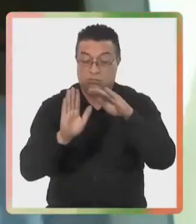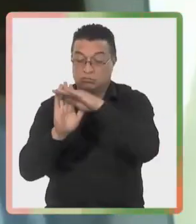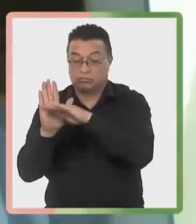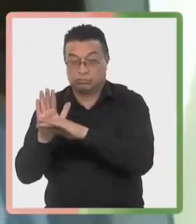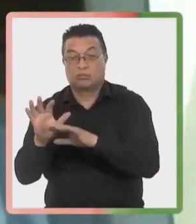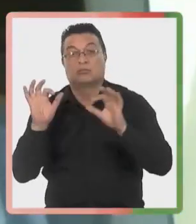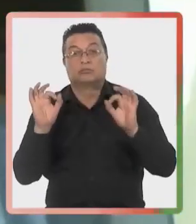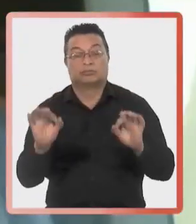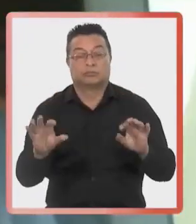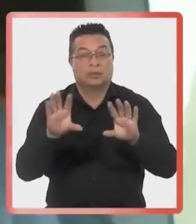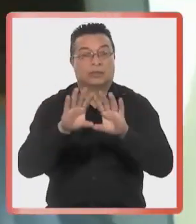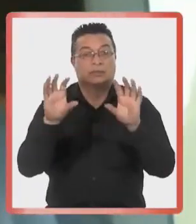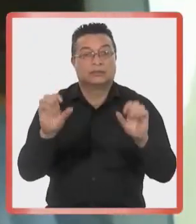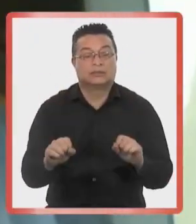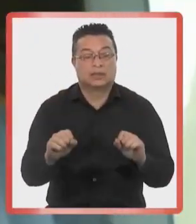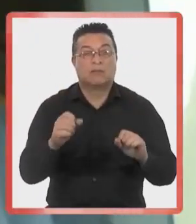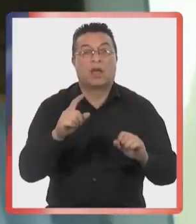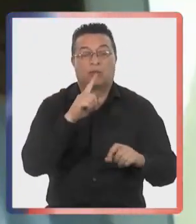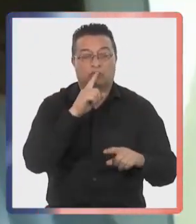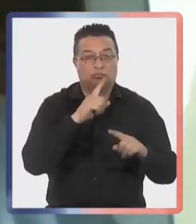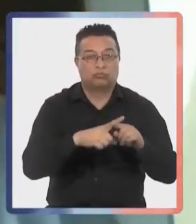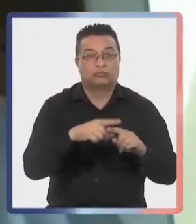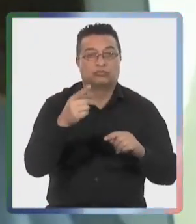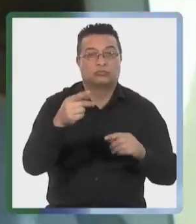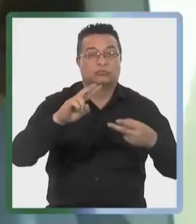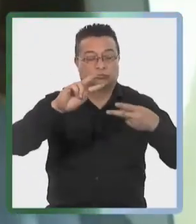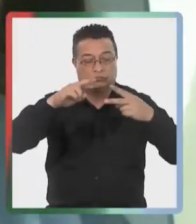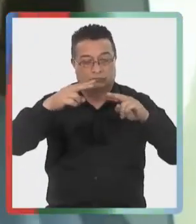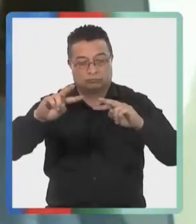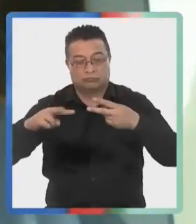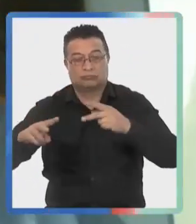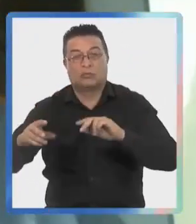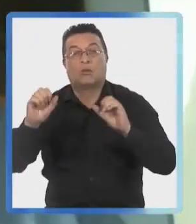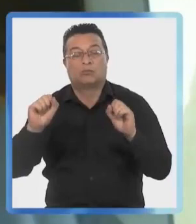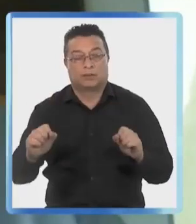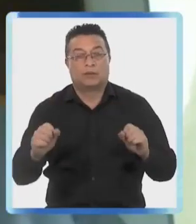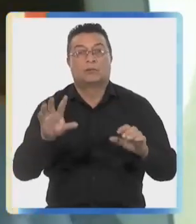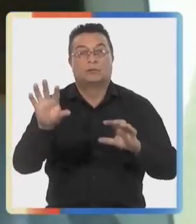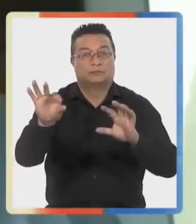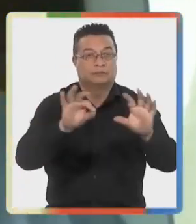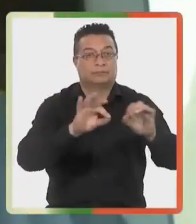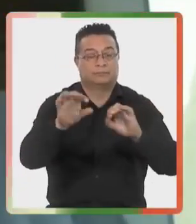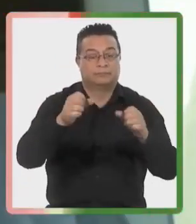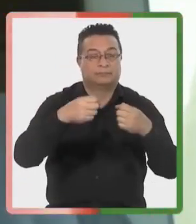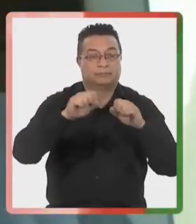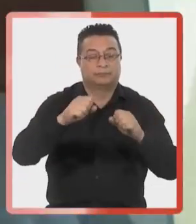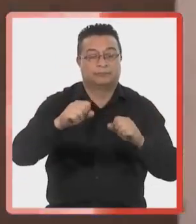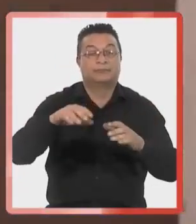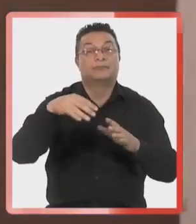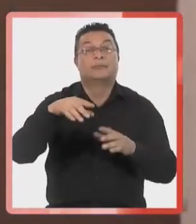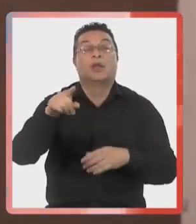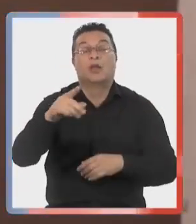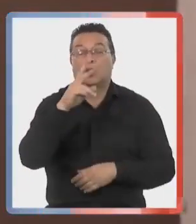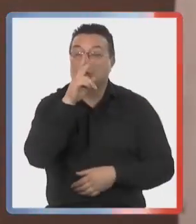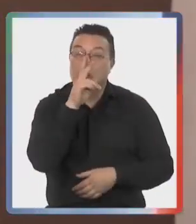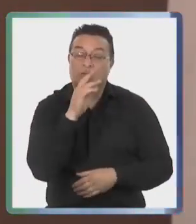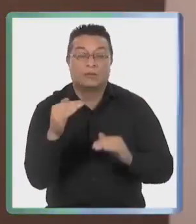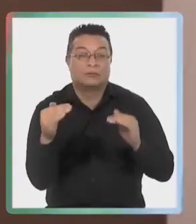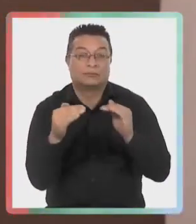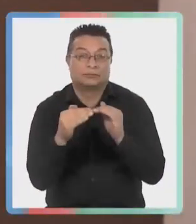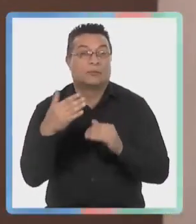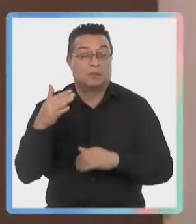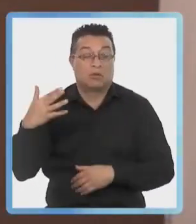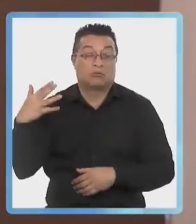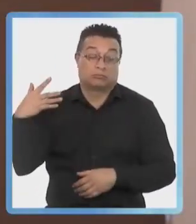se ha aplicado el sistema que se llama el método de Don para determinar los electos, digamos, igual como, bueno, se ha